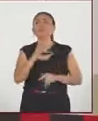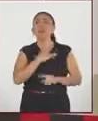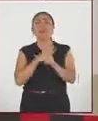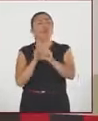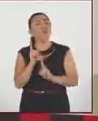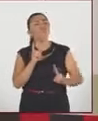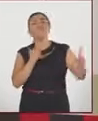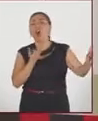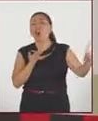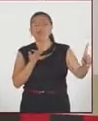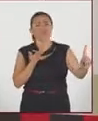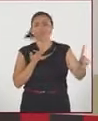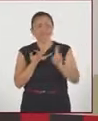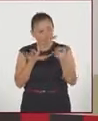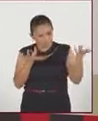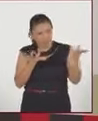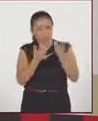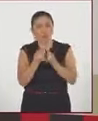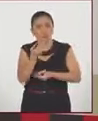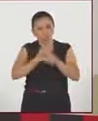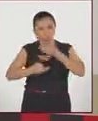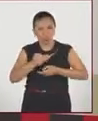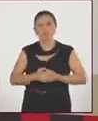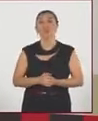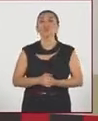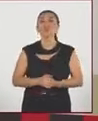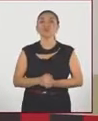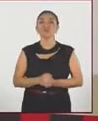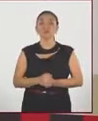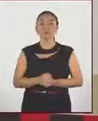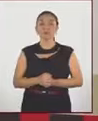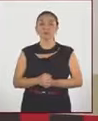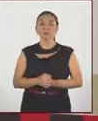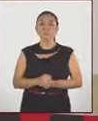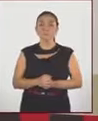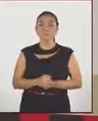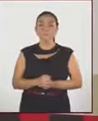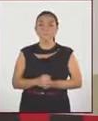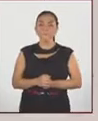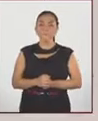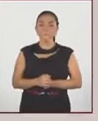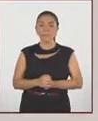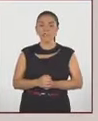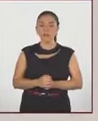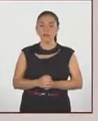fuera excluido, del contexto, ¿no? Sí. Claro.